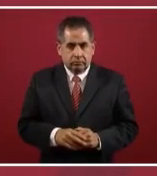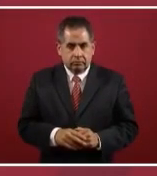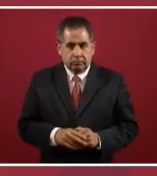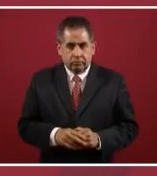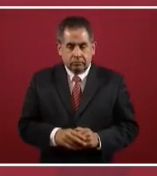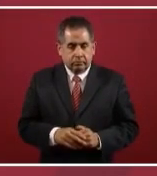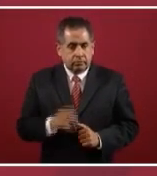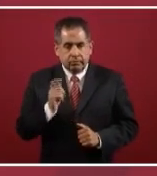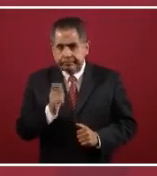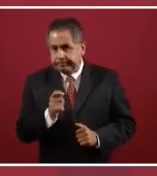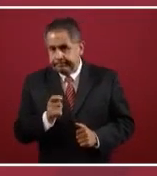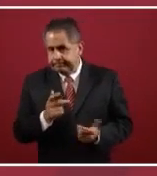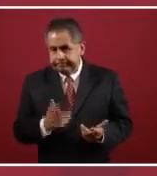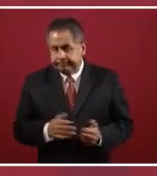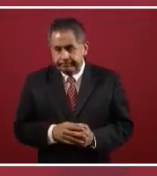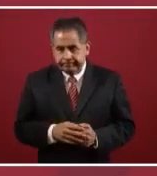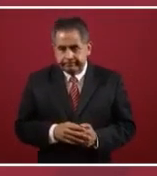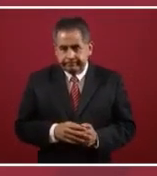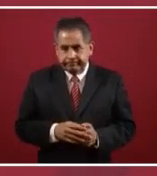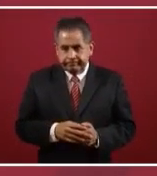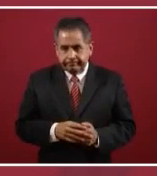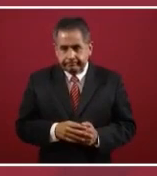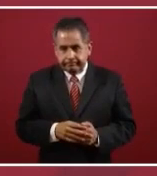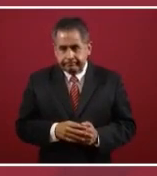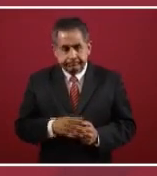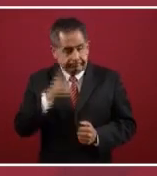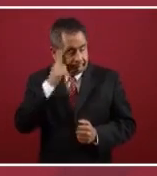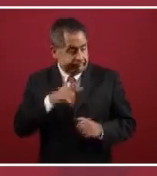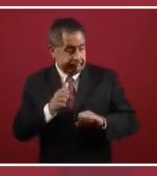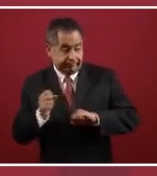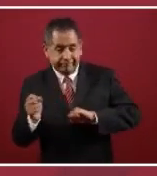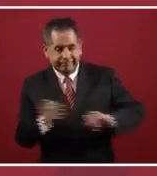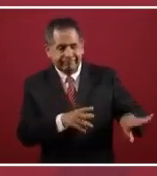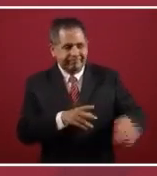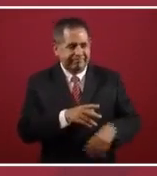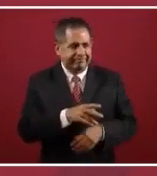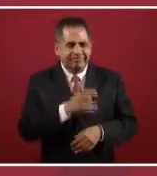Esto no quiere decir que vamos a abandonar